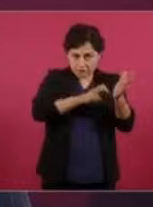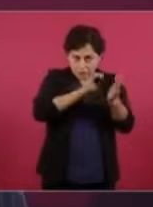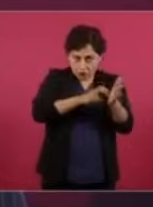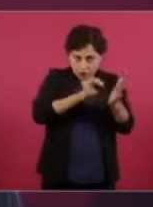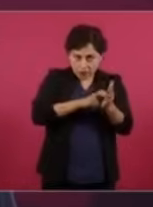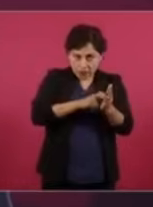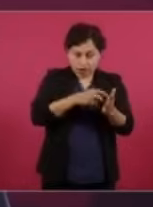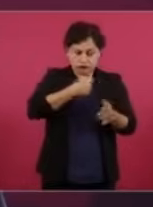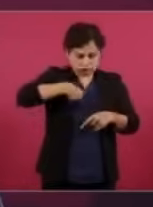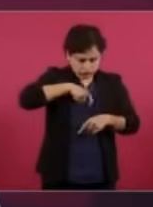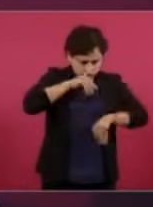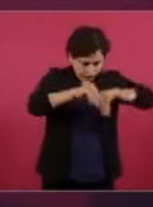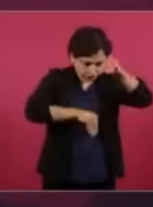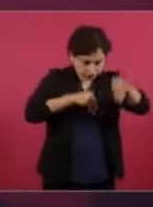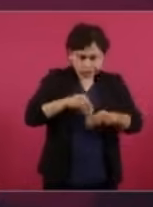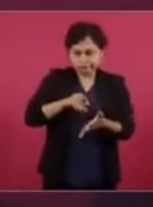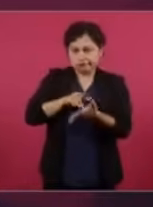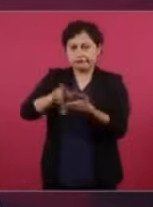para